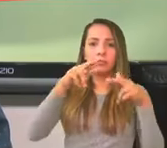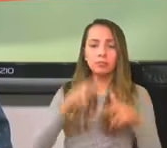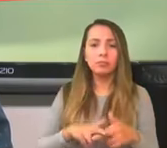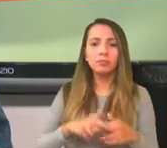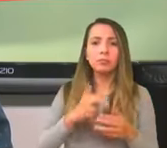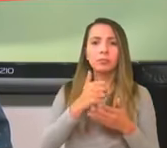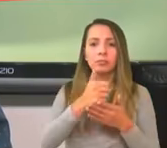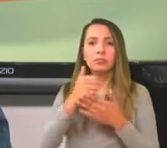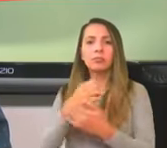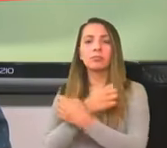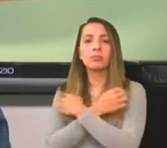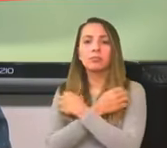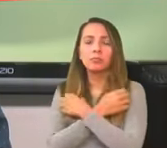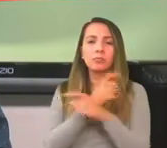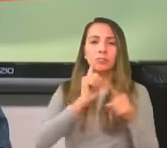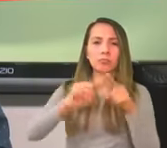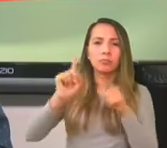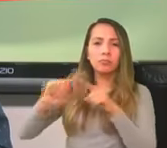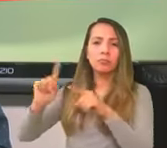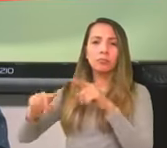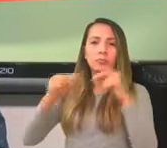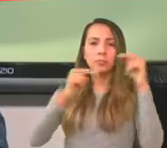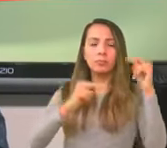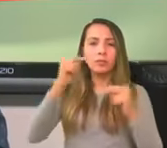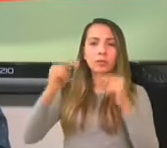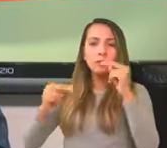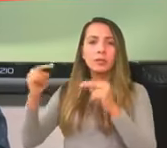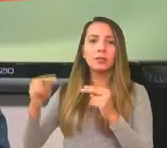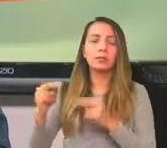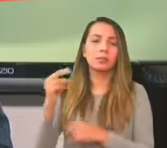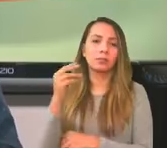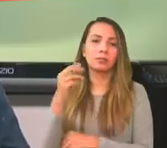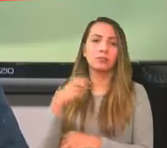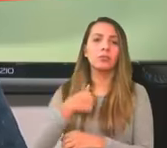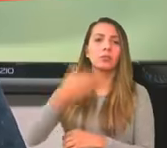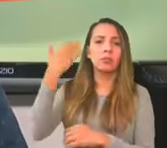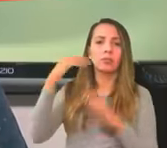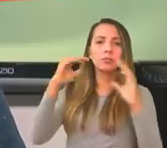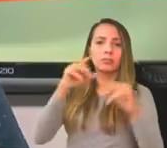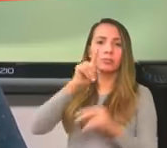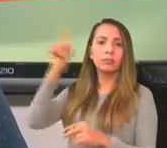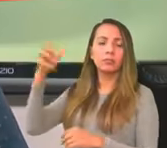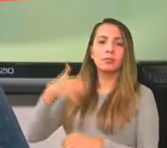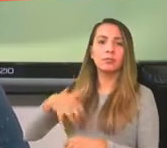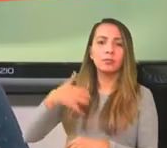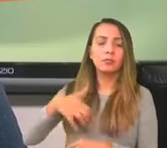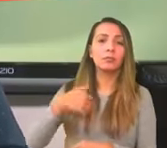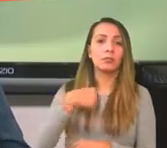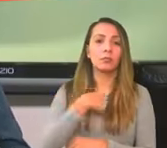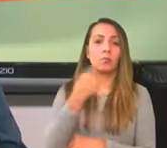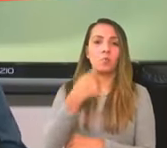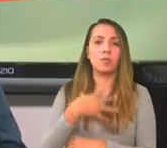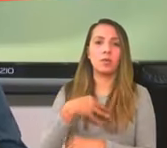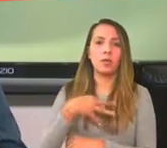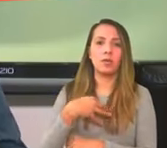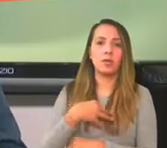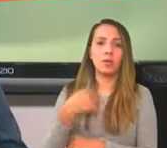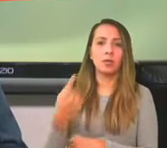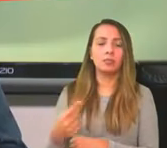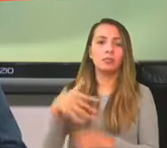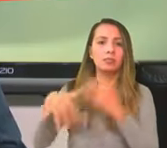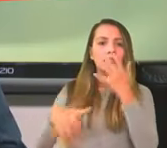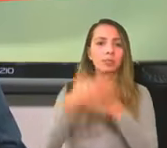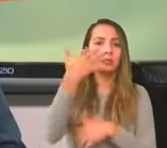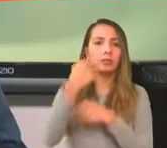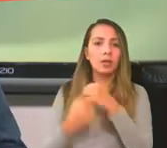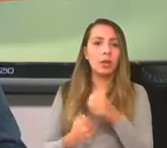distintos niveles de educación que he desempeñado en Argentina. Bueno, soy madre de una niña de 15